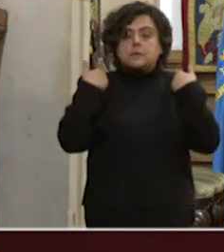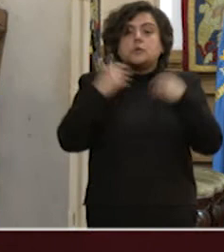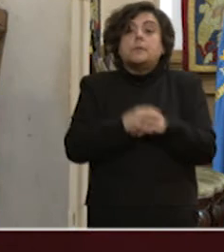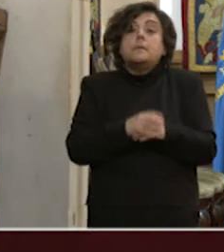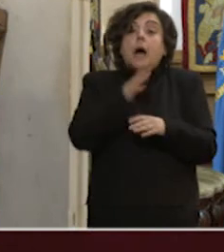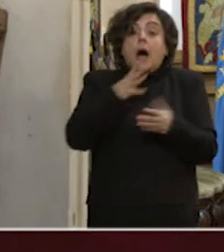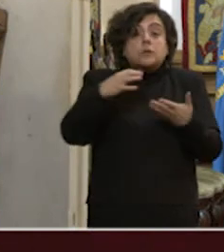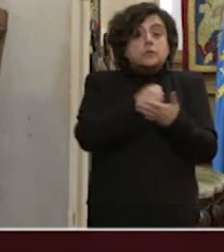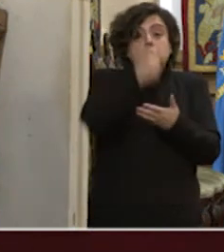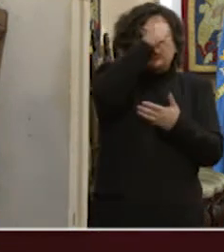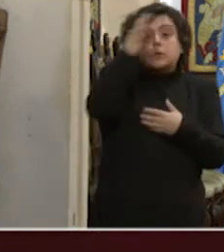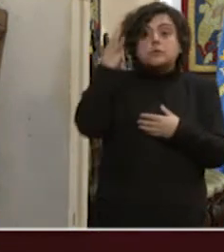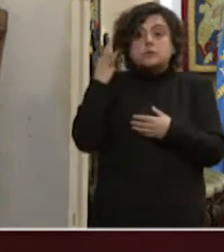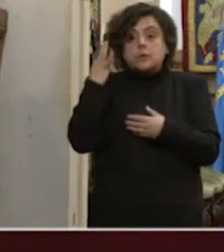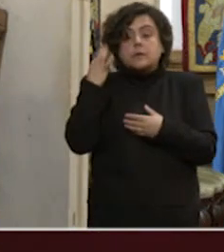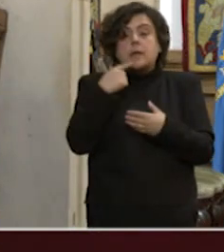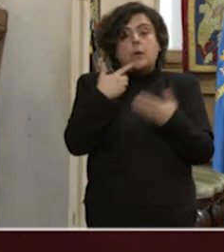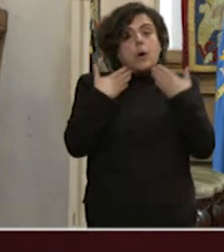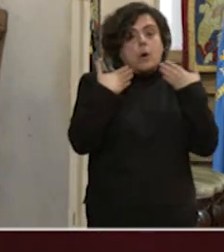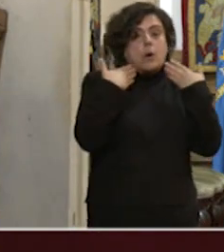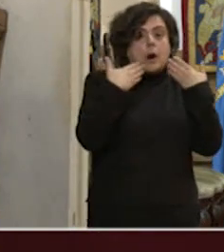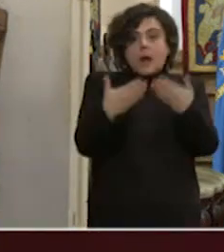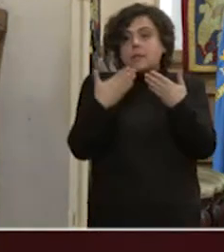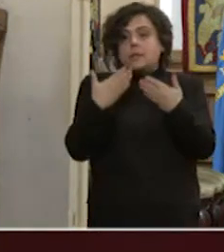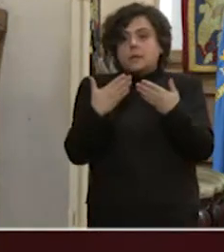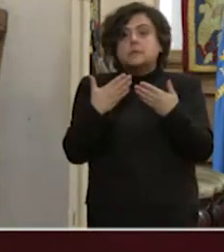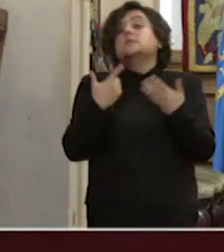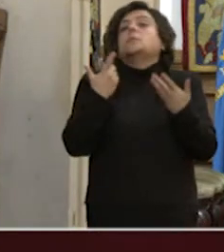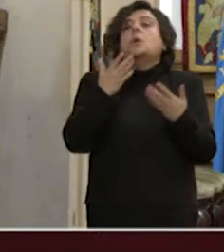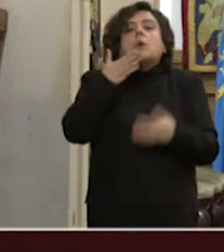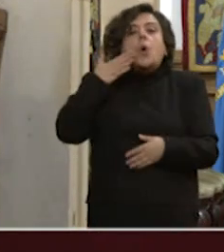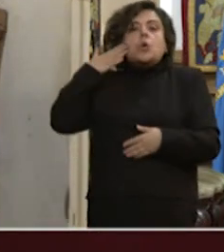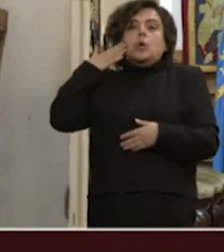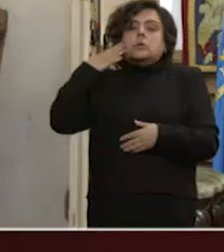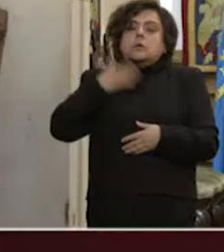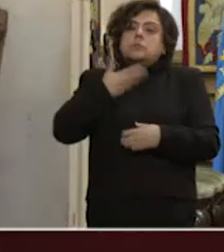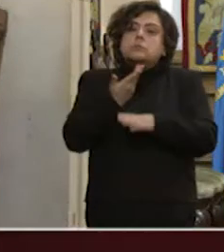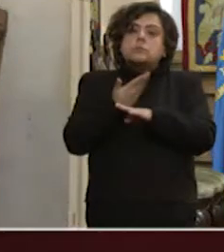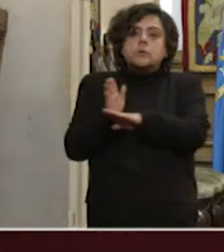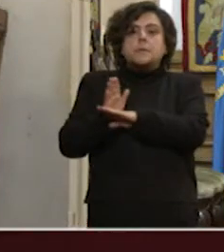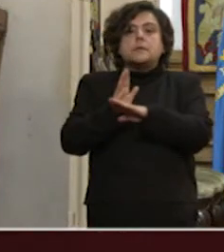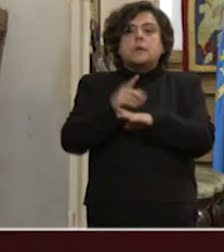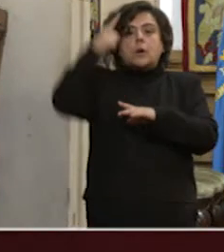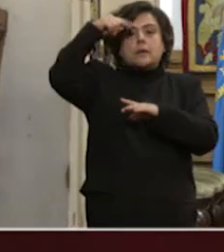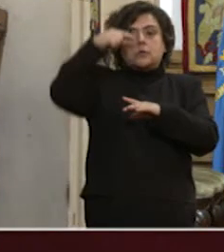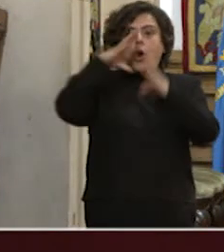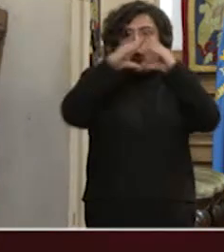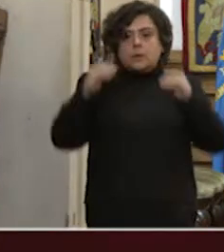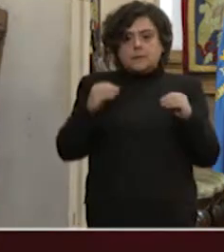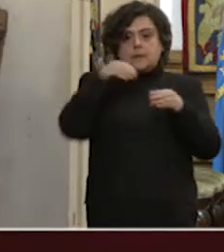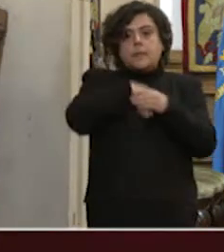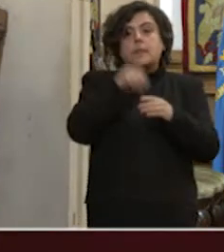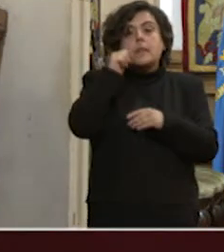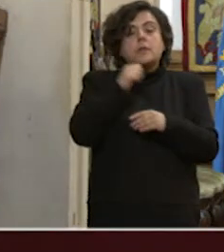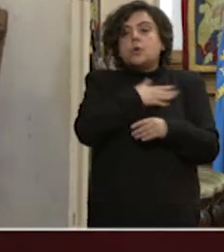A todos y a todas os lo agradezco desde el alto honor que representa ser rector de esta universidad.